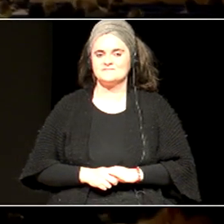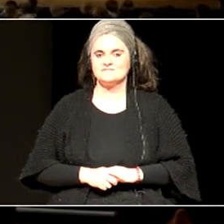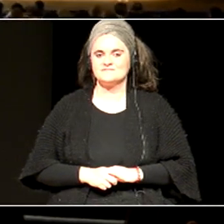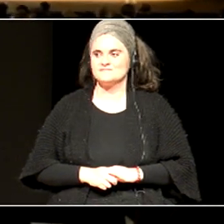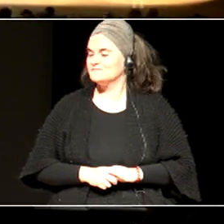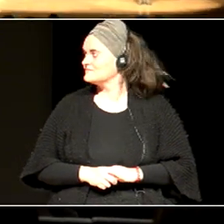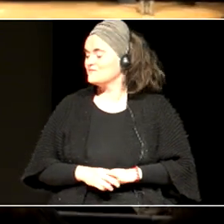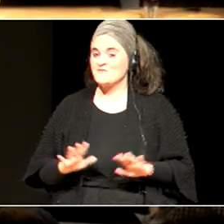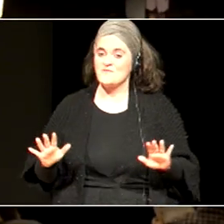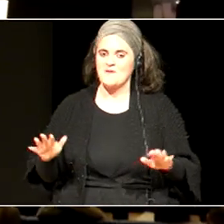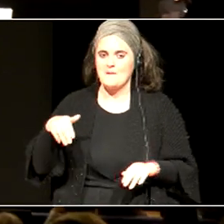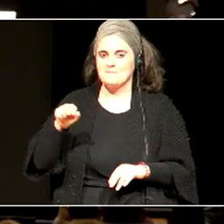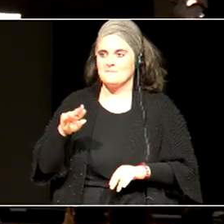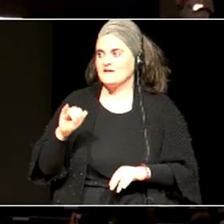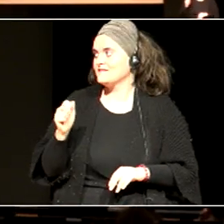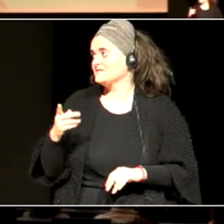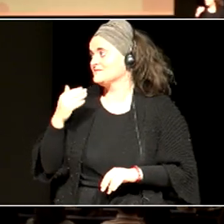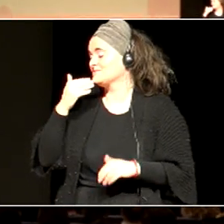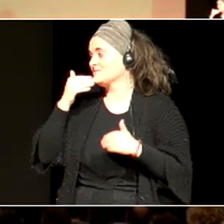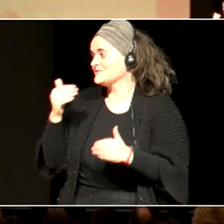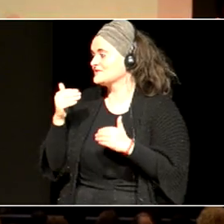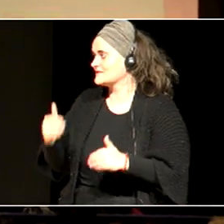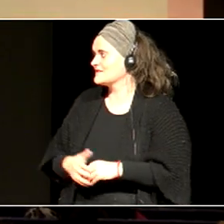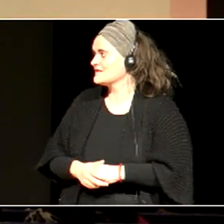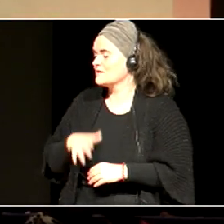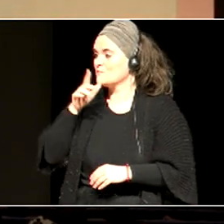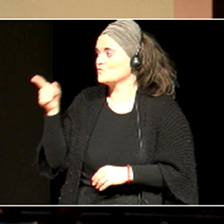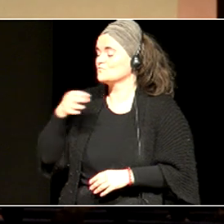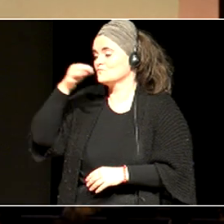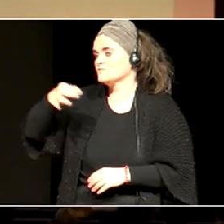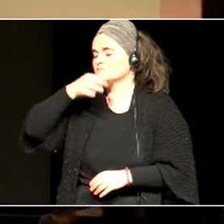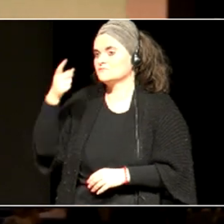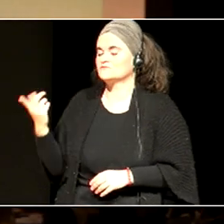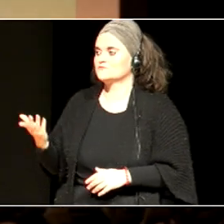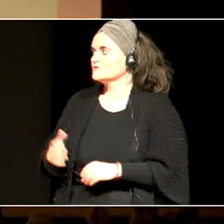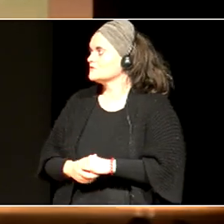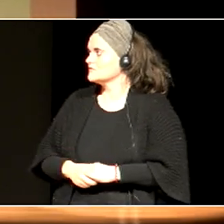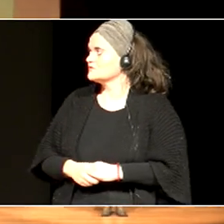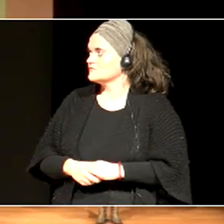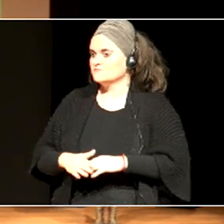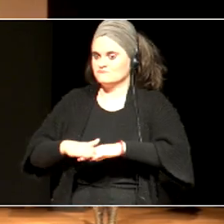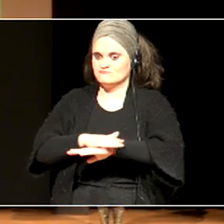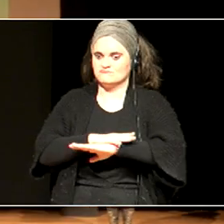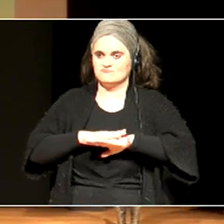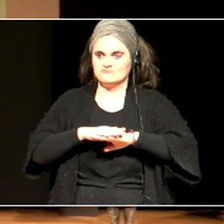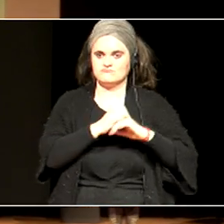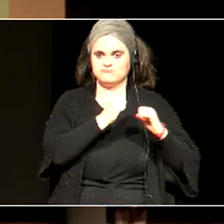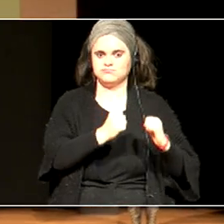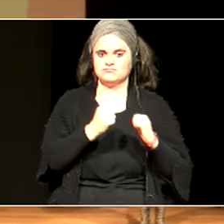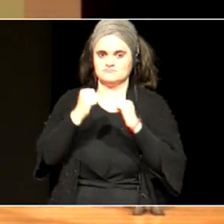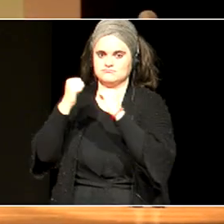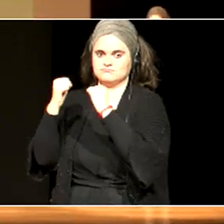o marian bueno muchísimas gracias por tu ponencia en la que has plantado bien plantadas las cariátides de la